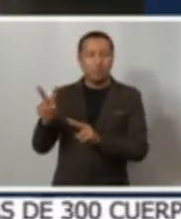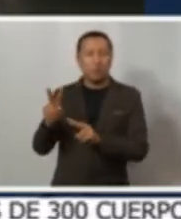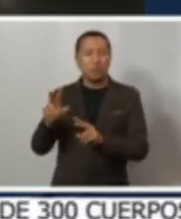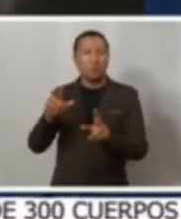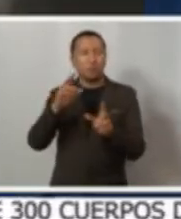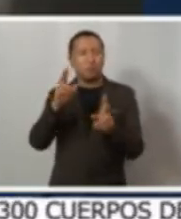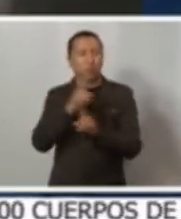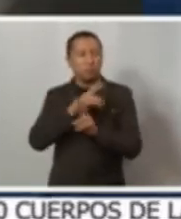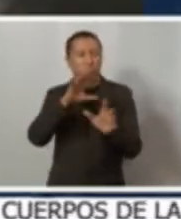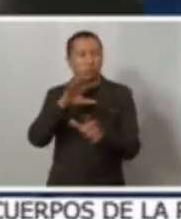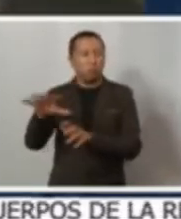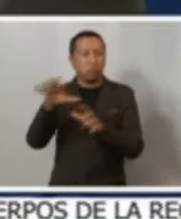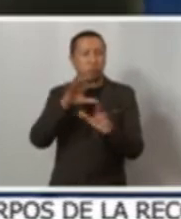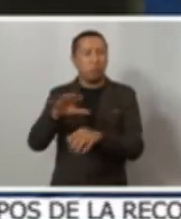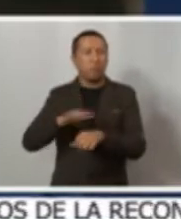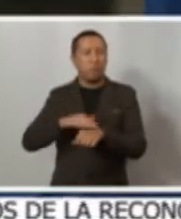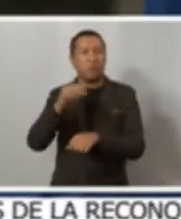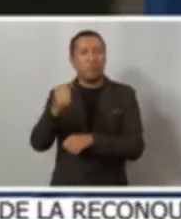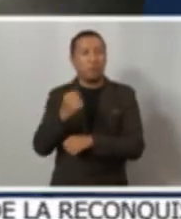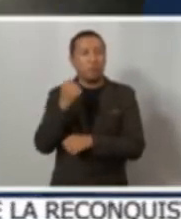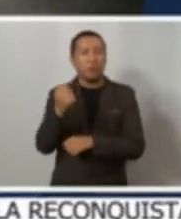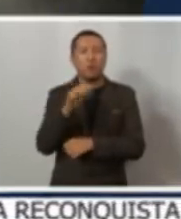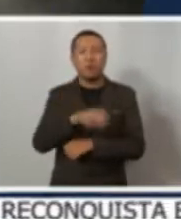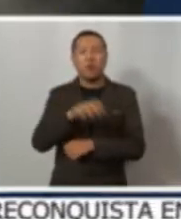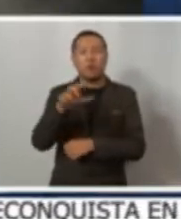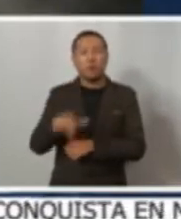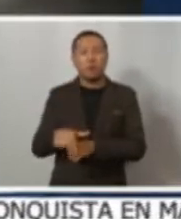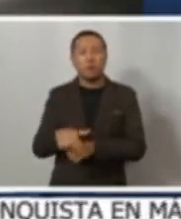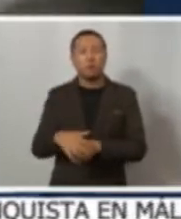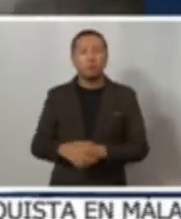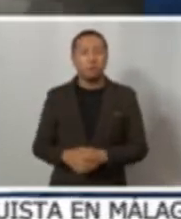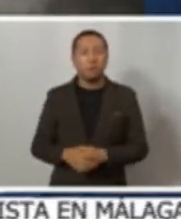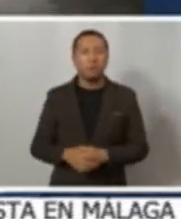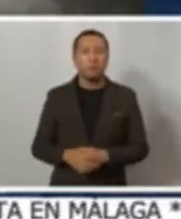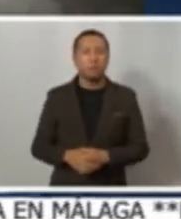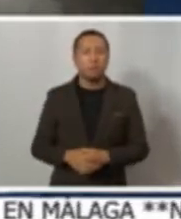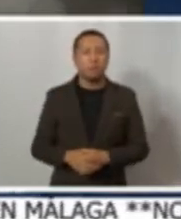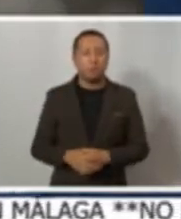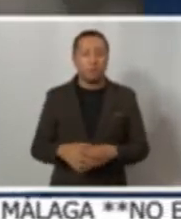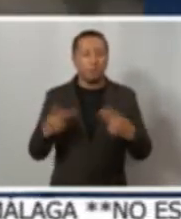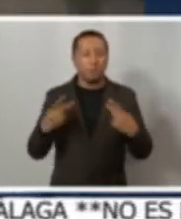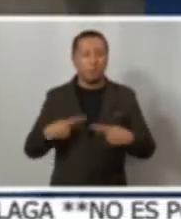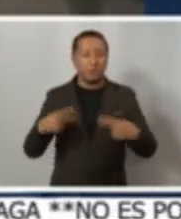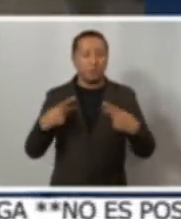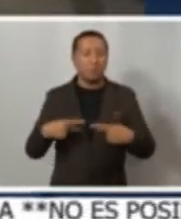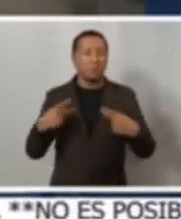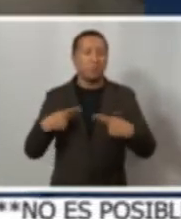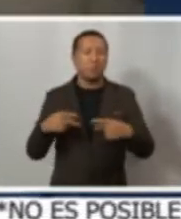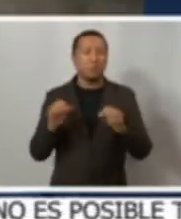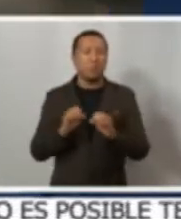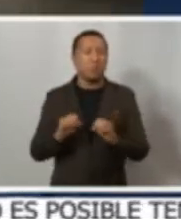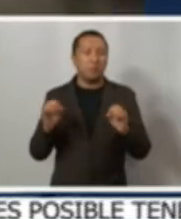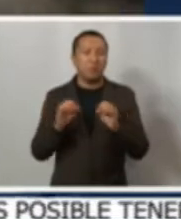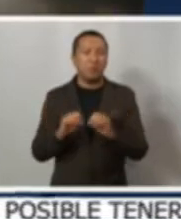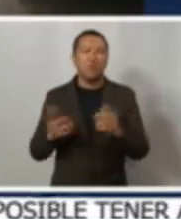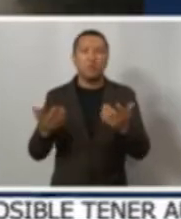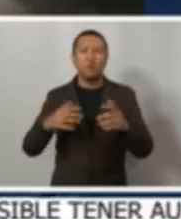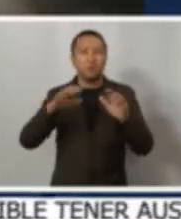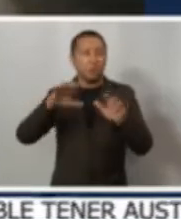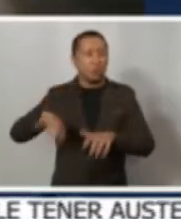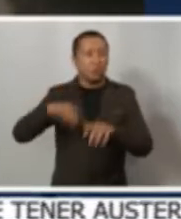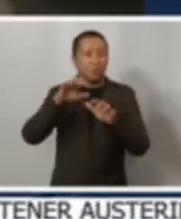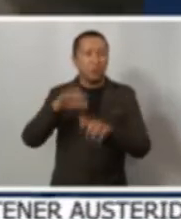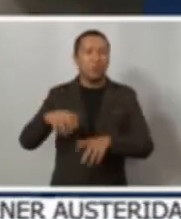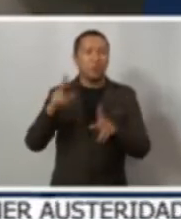vientos, esto en Cancún. Pues no hay evidentemente gente circulando, lluvias,